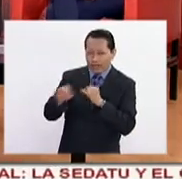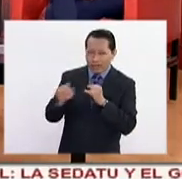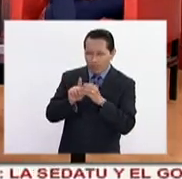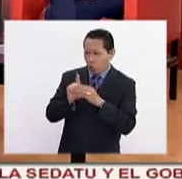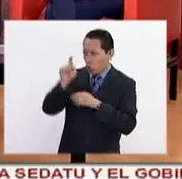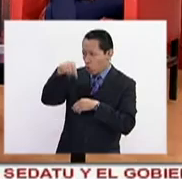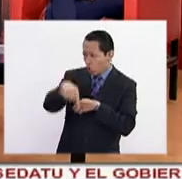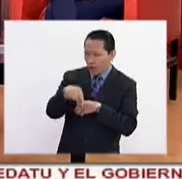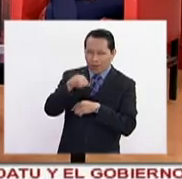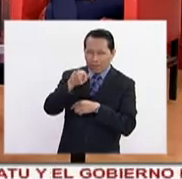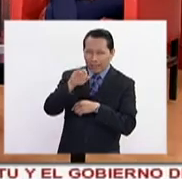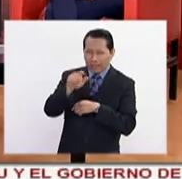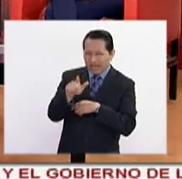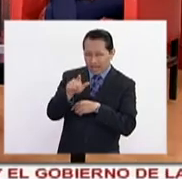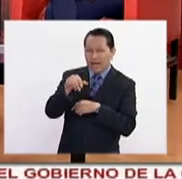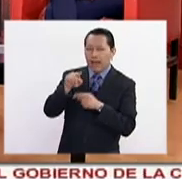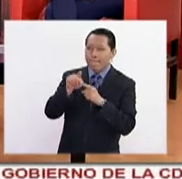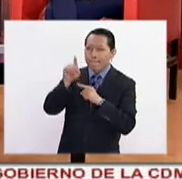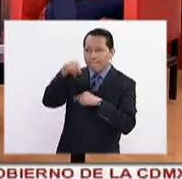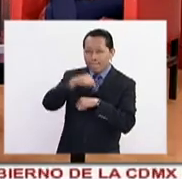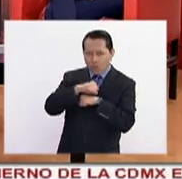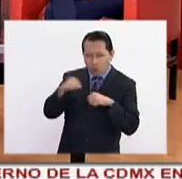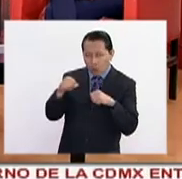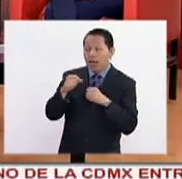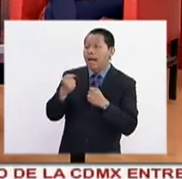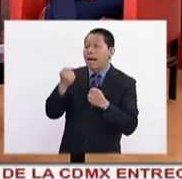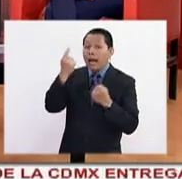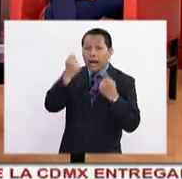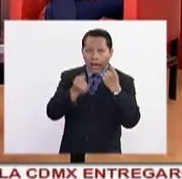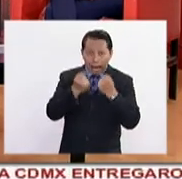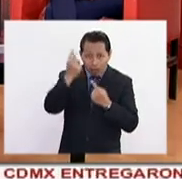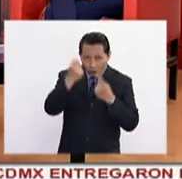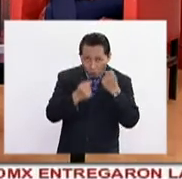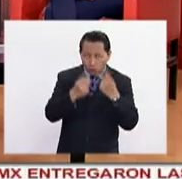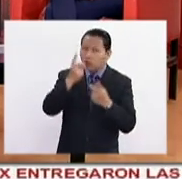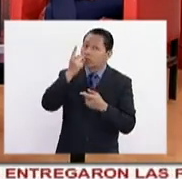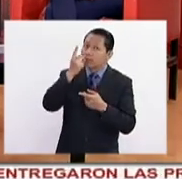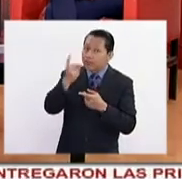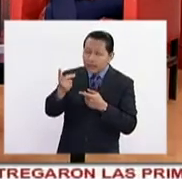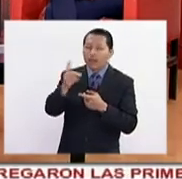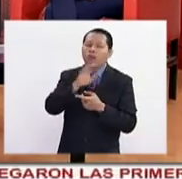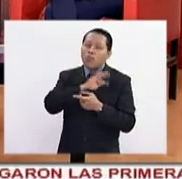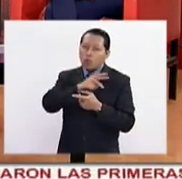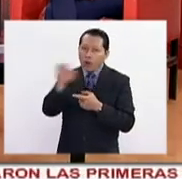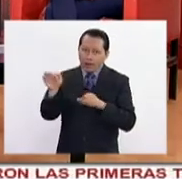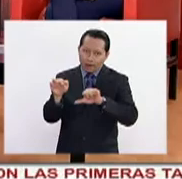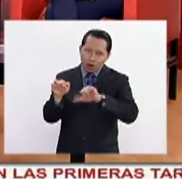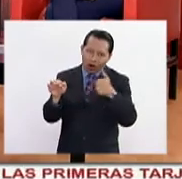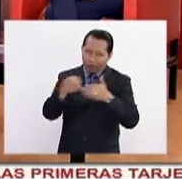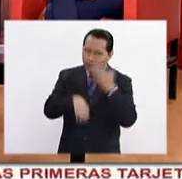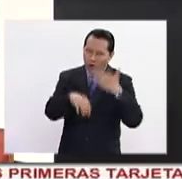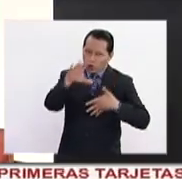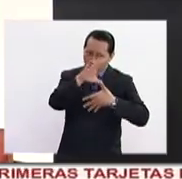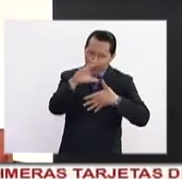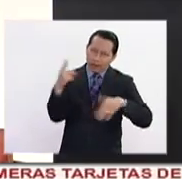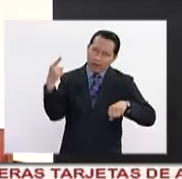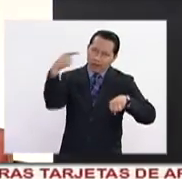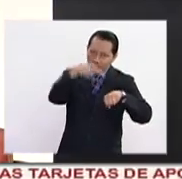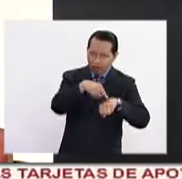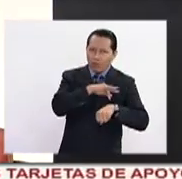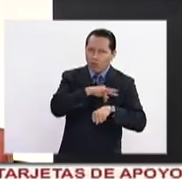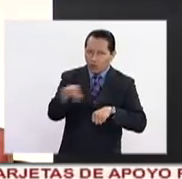este misil que, según explicaron algunos expertos, tiene un alcance intercontinental. Efectivamente,